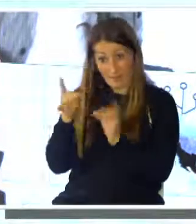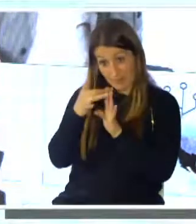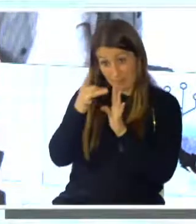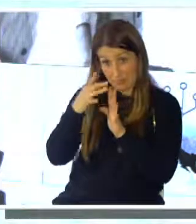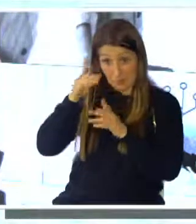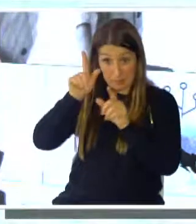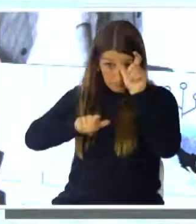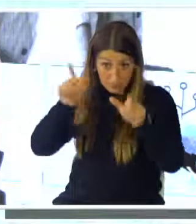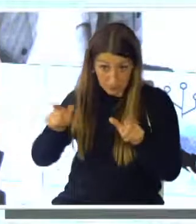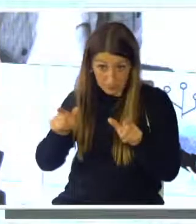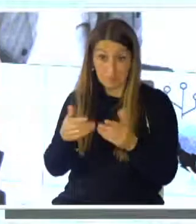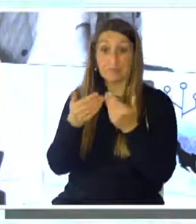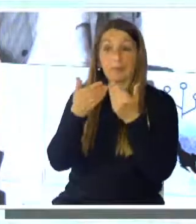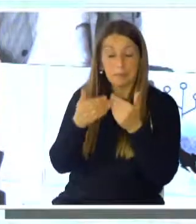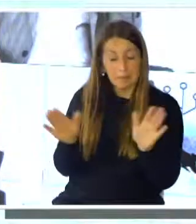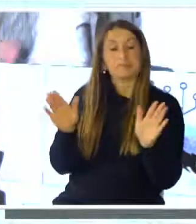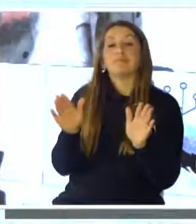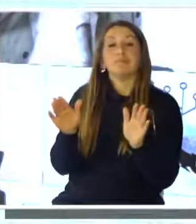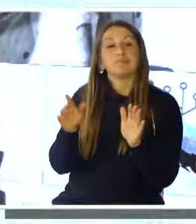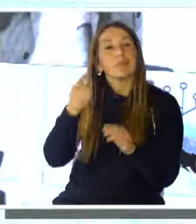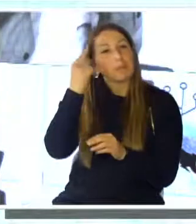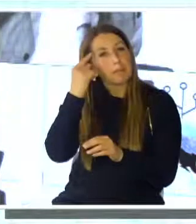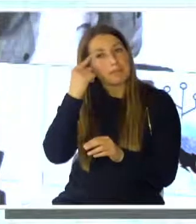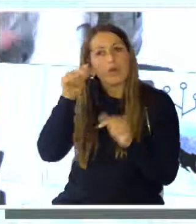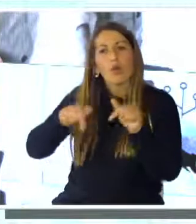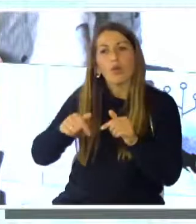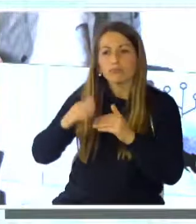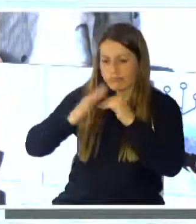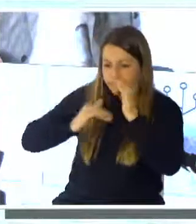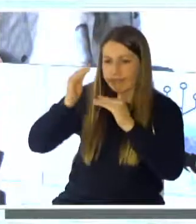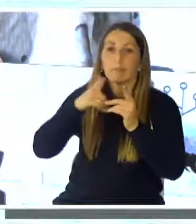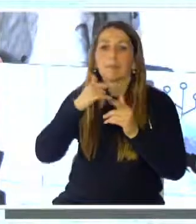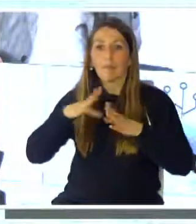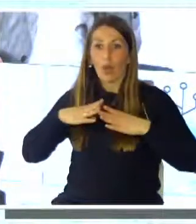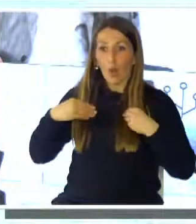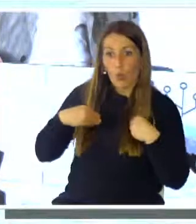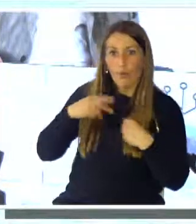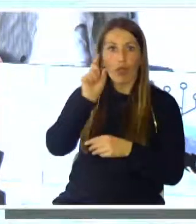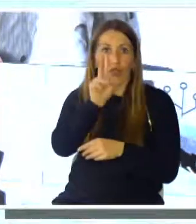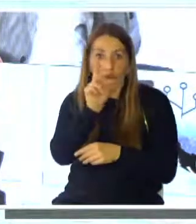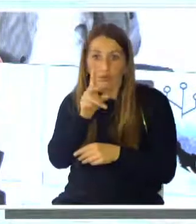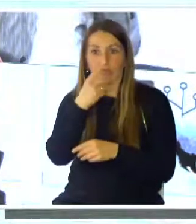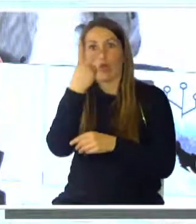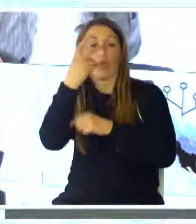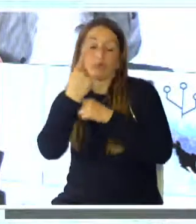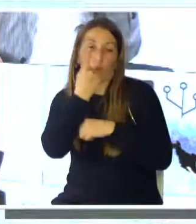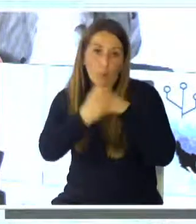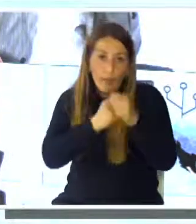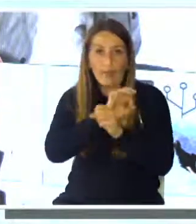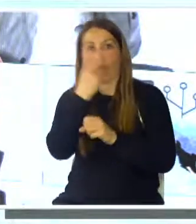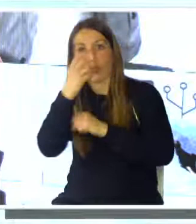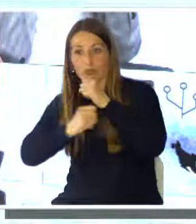por empezar tengan en cuenta hoy para construir una escuela nos llevan 12 24 meses la construcción de una escuela